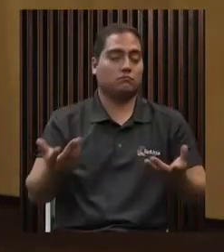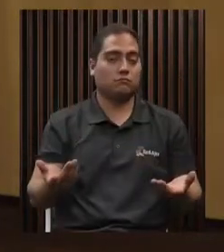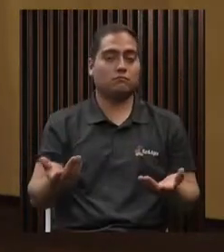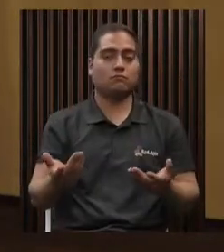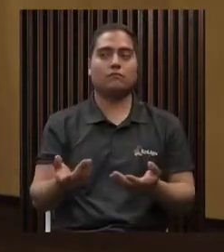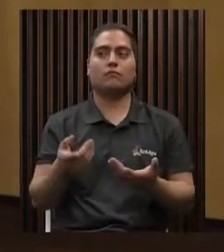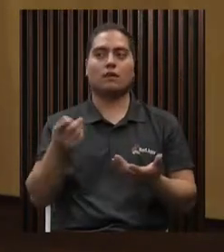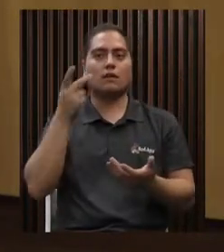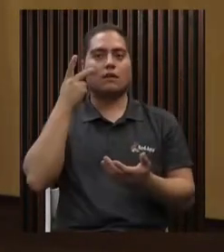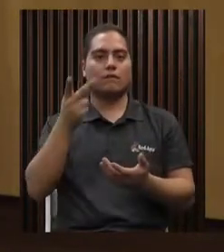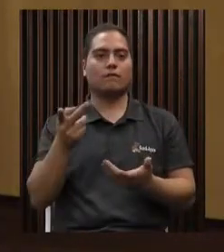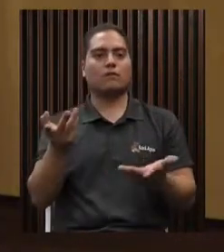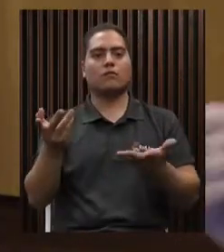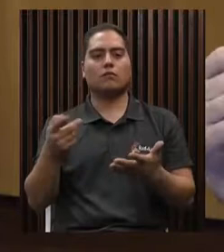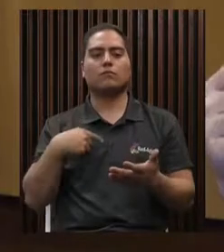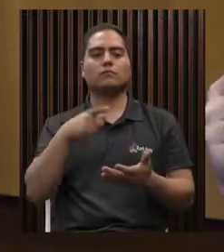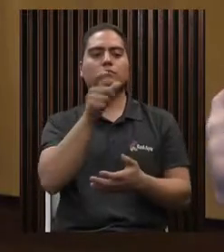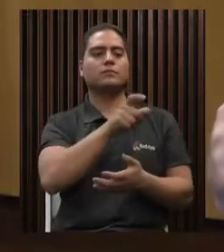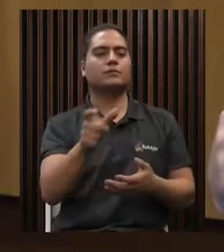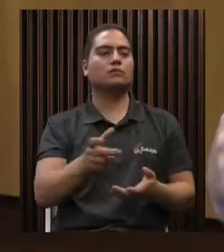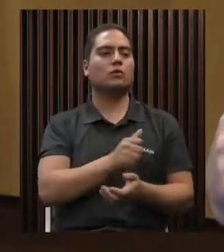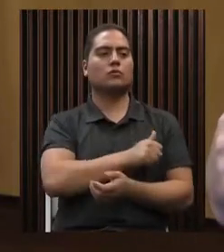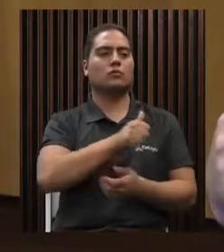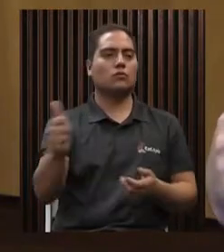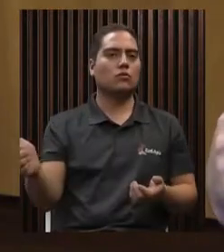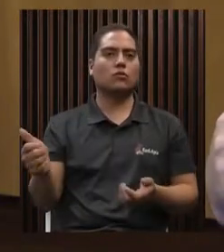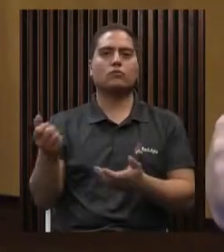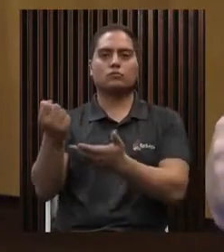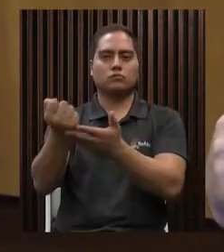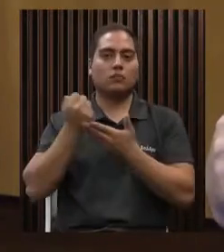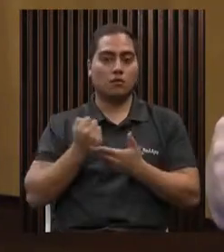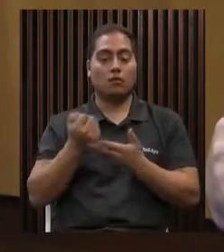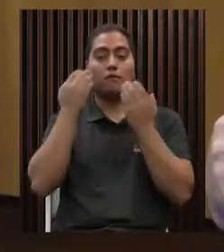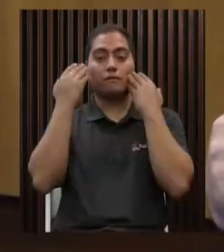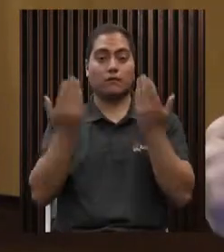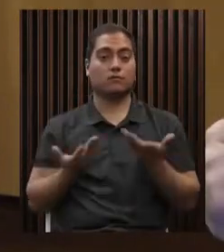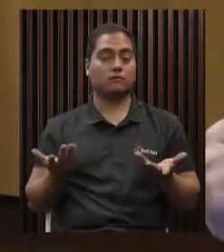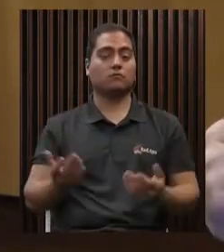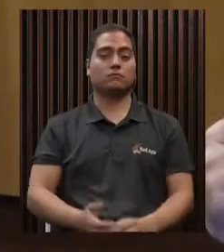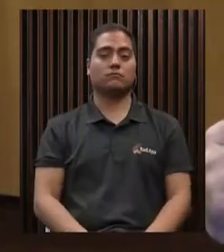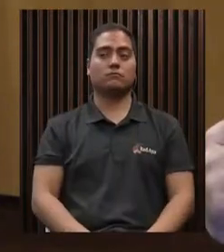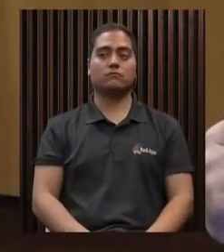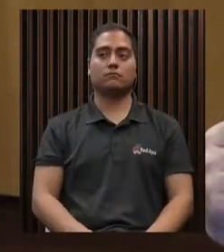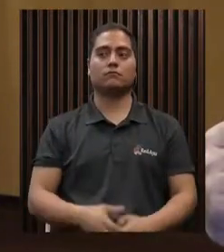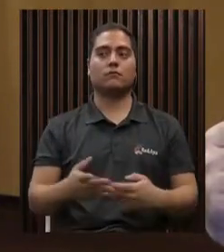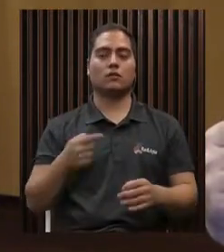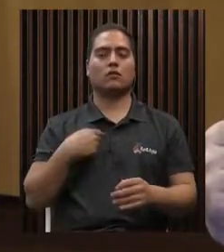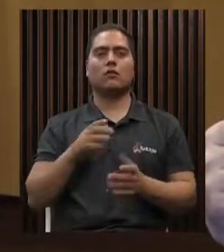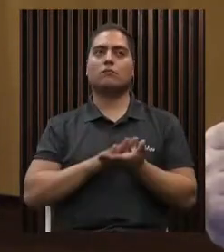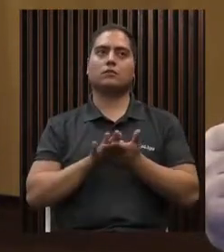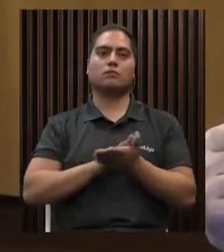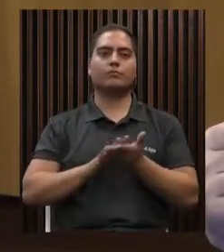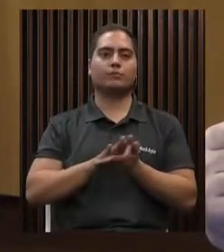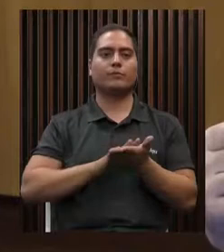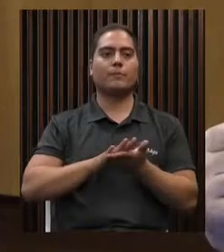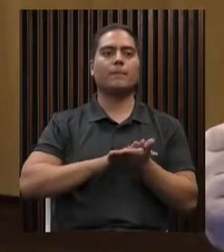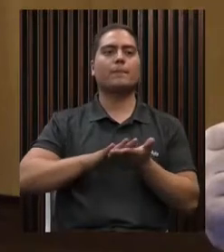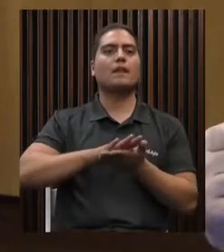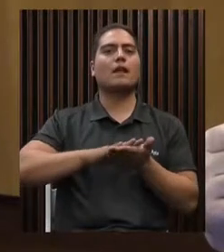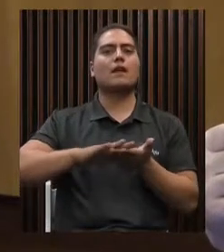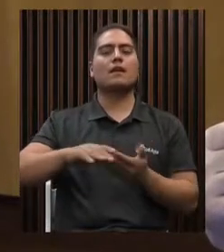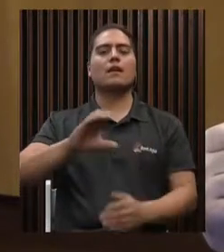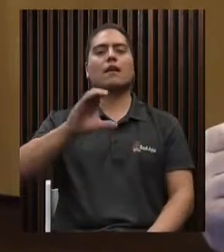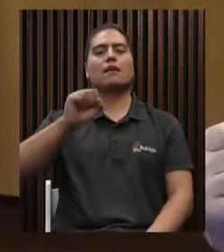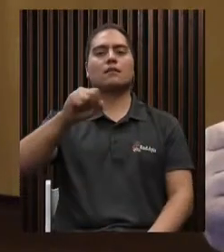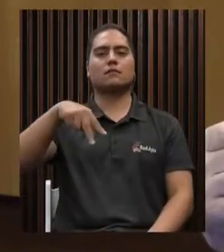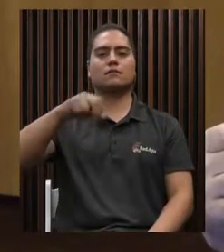ver cómo todos se benefician. Muchas personas se benefician. Por lo tanto, yo estuve en una actividad en Canadá, en el momento